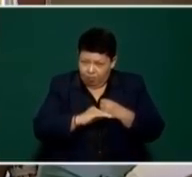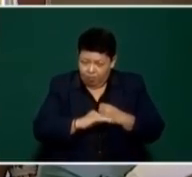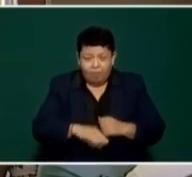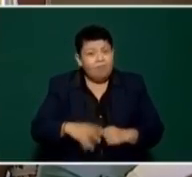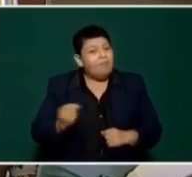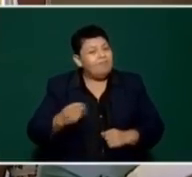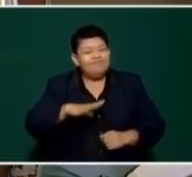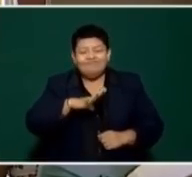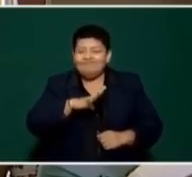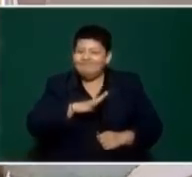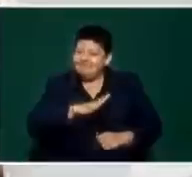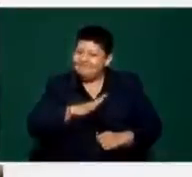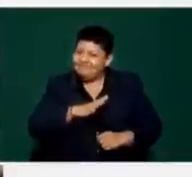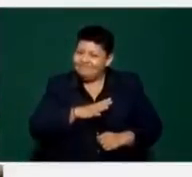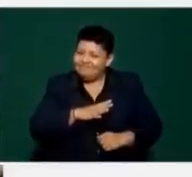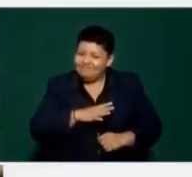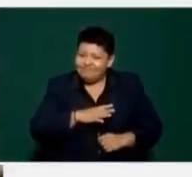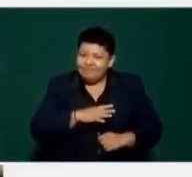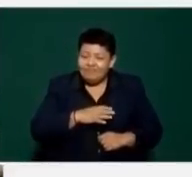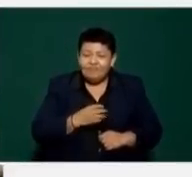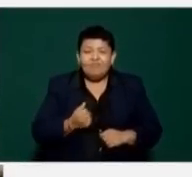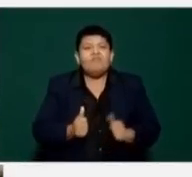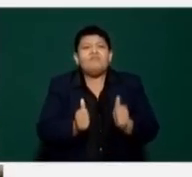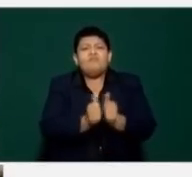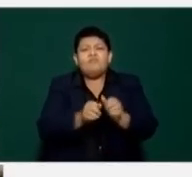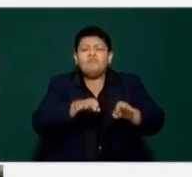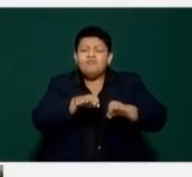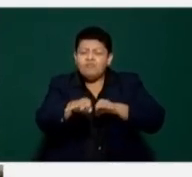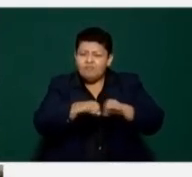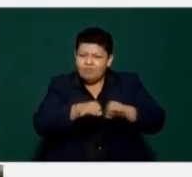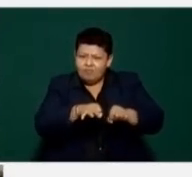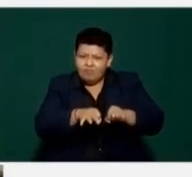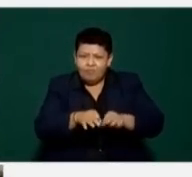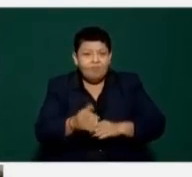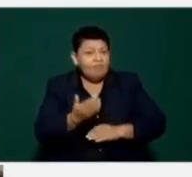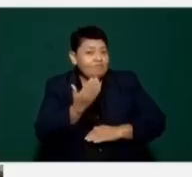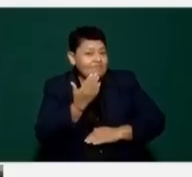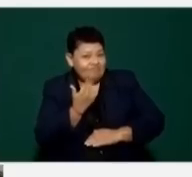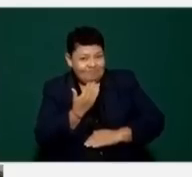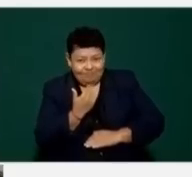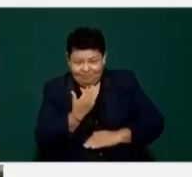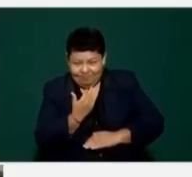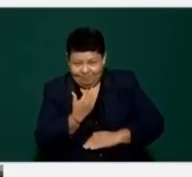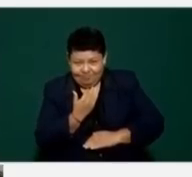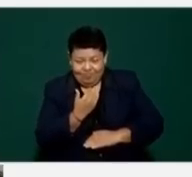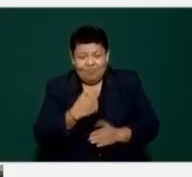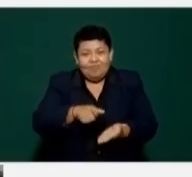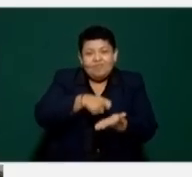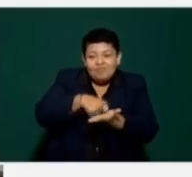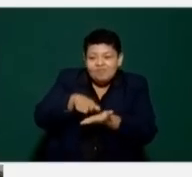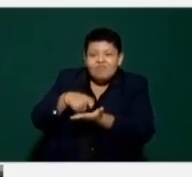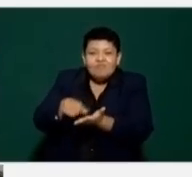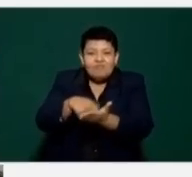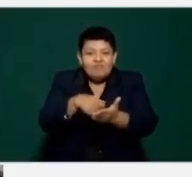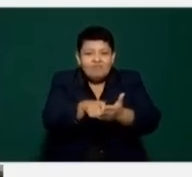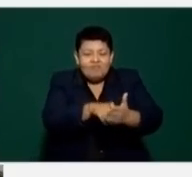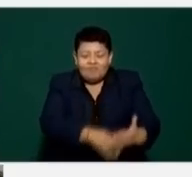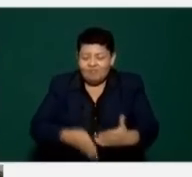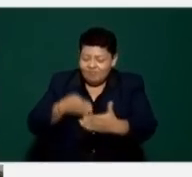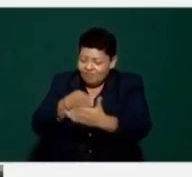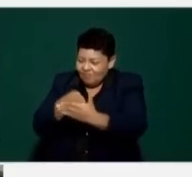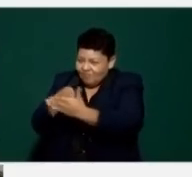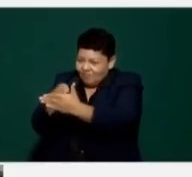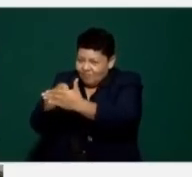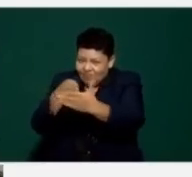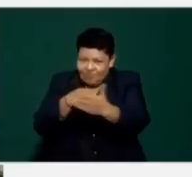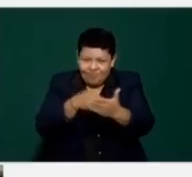qué operar, porque no había lo que en algún momento se compró, las barreras, por ahí dicen que se